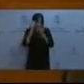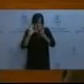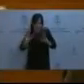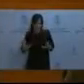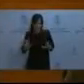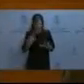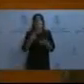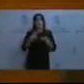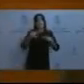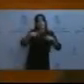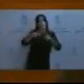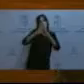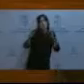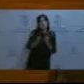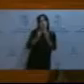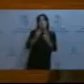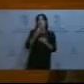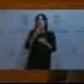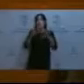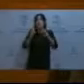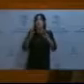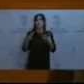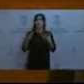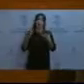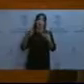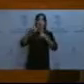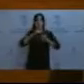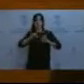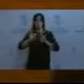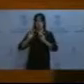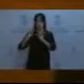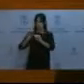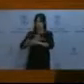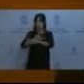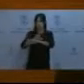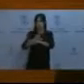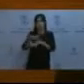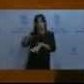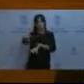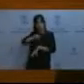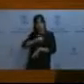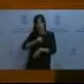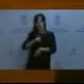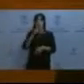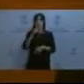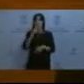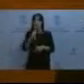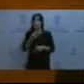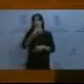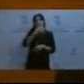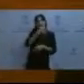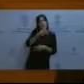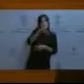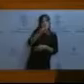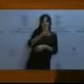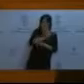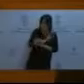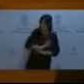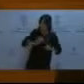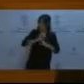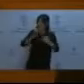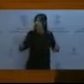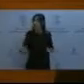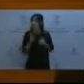cuando me refería a su actitud al frente de la consejería, que se resume en ni una mala palabra ni una buena acción. Nada